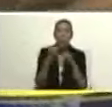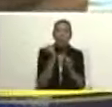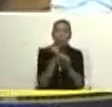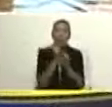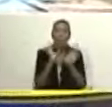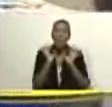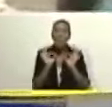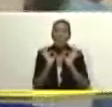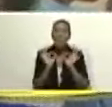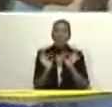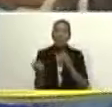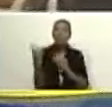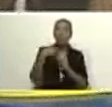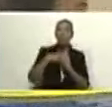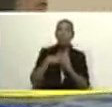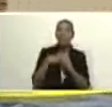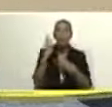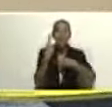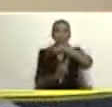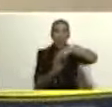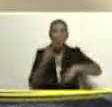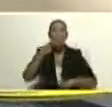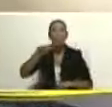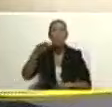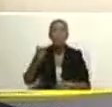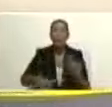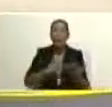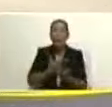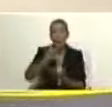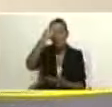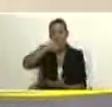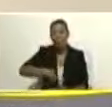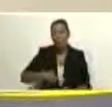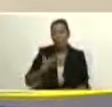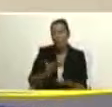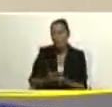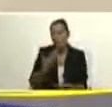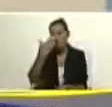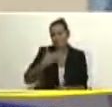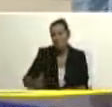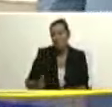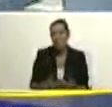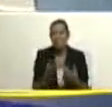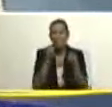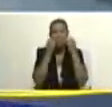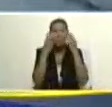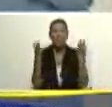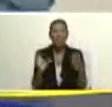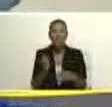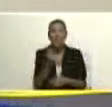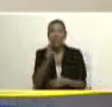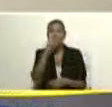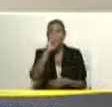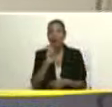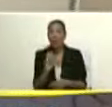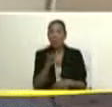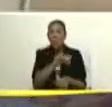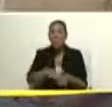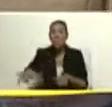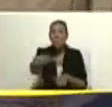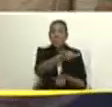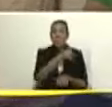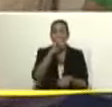que tenemos y así me incorporé. Me hice revolucionario hasta el día de hoy. ¿Ah? ¿Qué les parece? A los 12 años, a la misma edad que